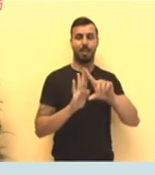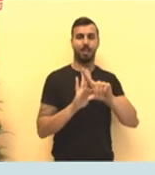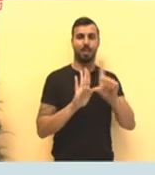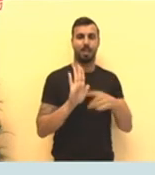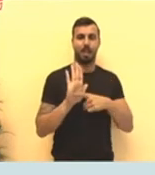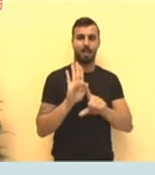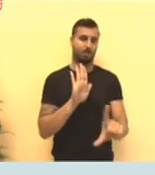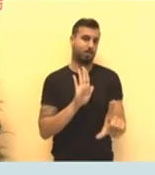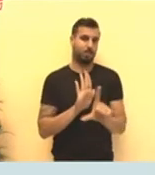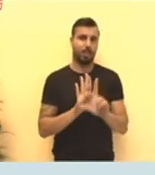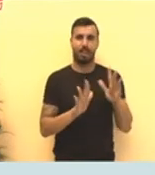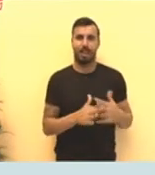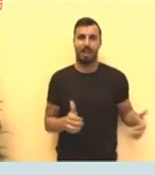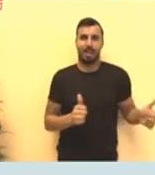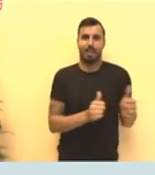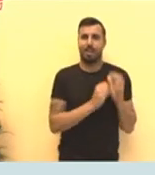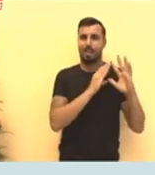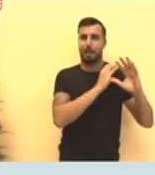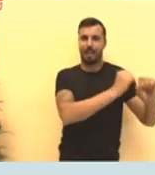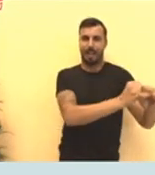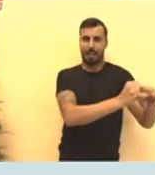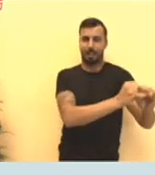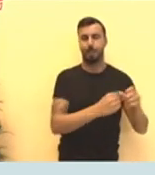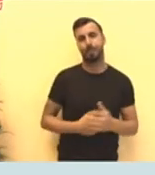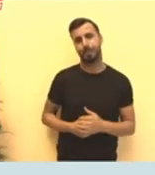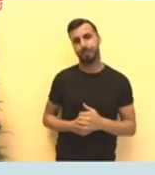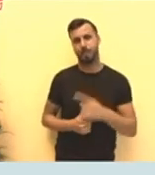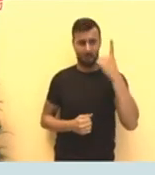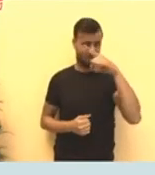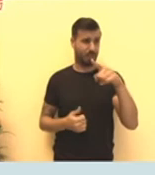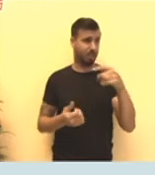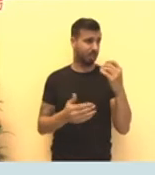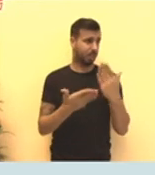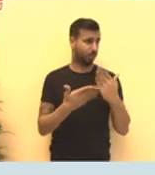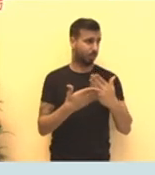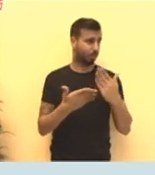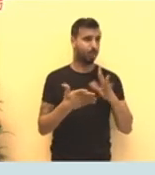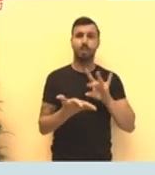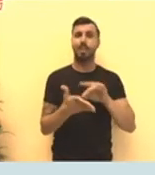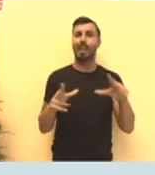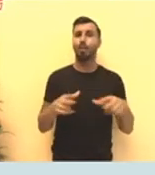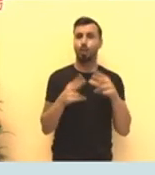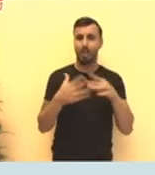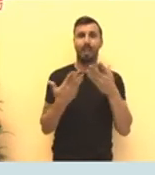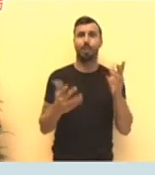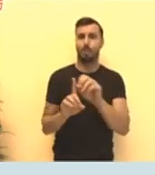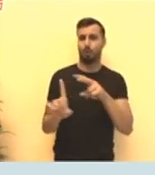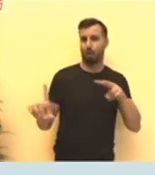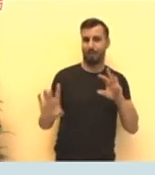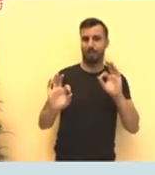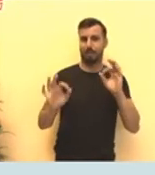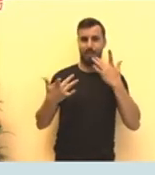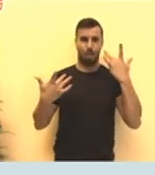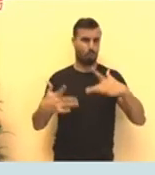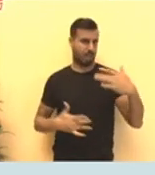este tema con ustedes, porque ustedes están en la rama de los servicios sociales y deberían de tener determinada mirada a esas